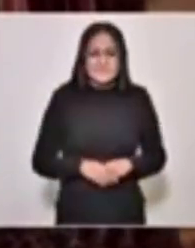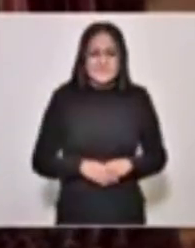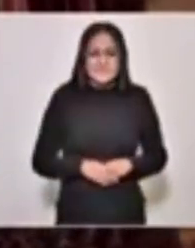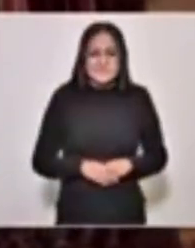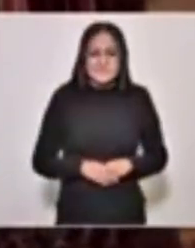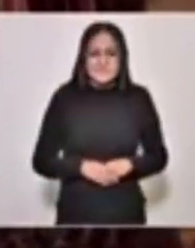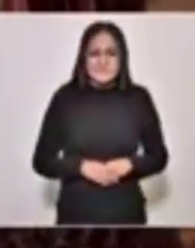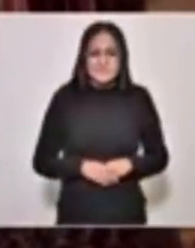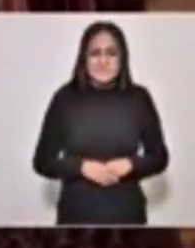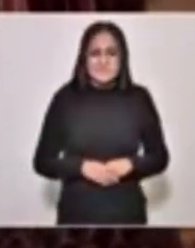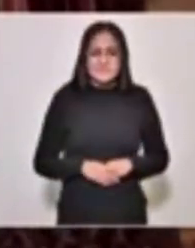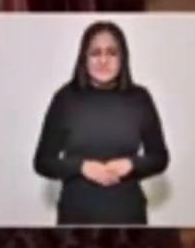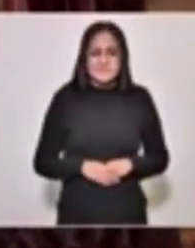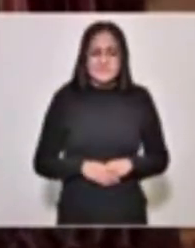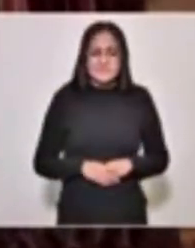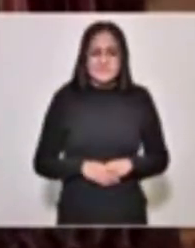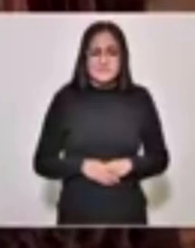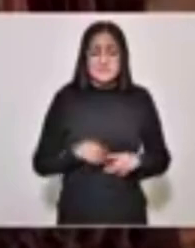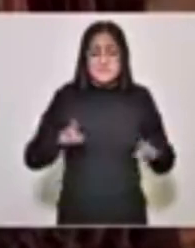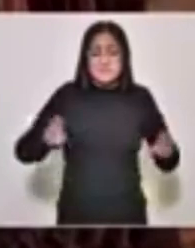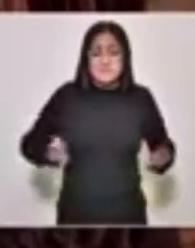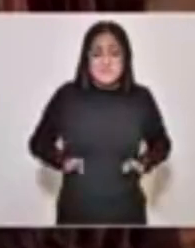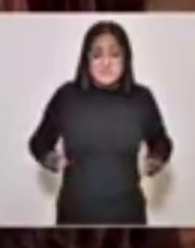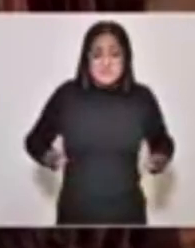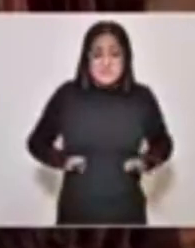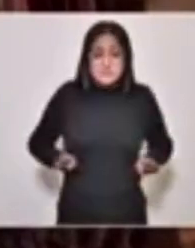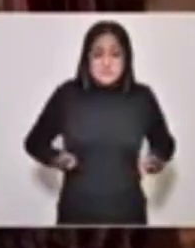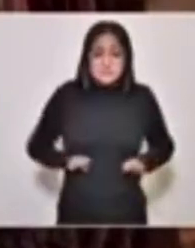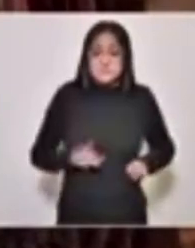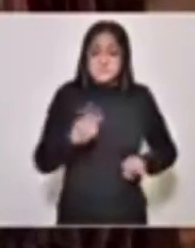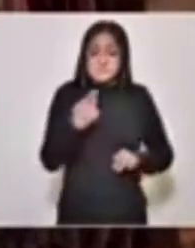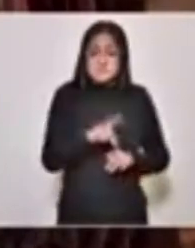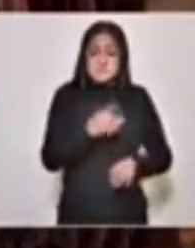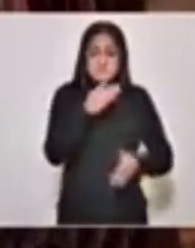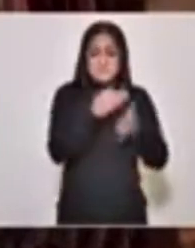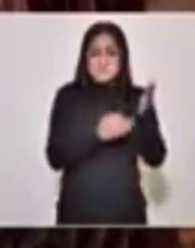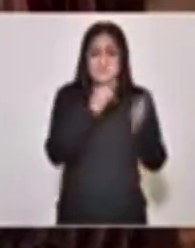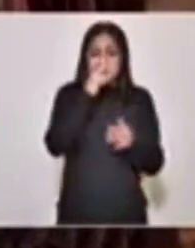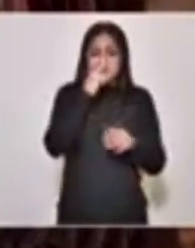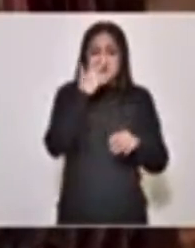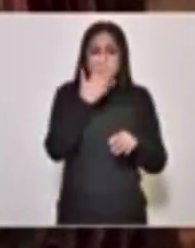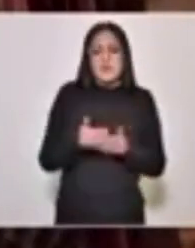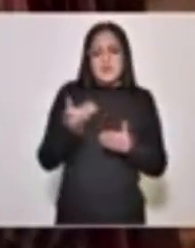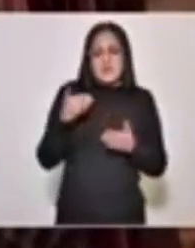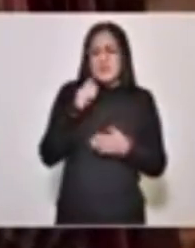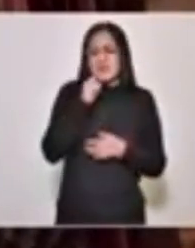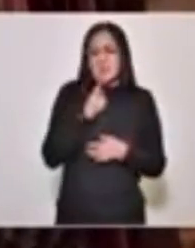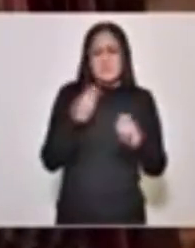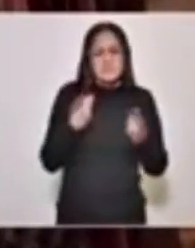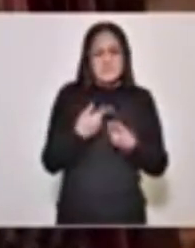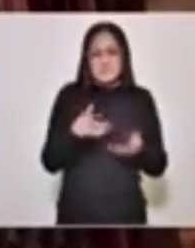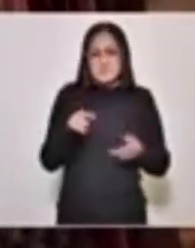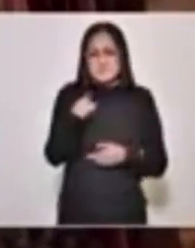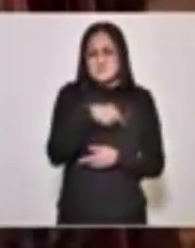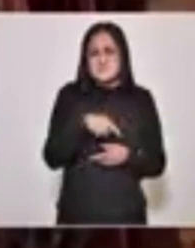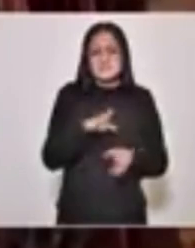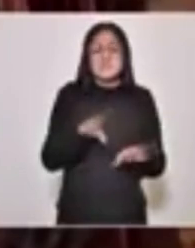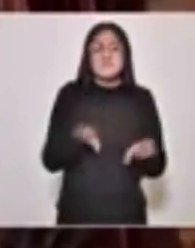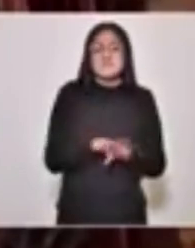terribles. El comportamiento así de un nivel de irresponsabilidad terrible. Actúan con el